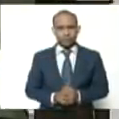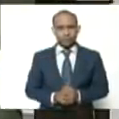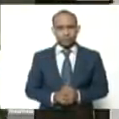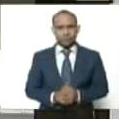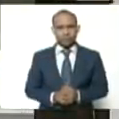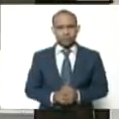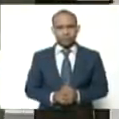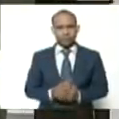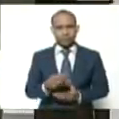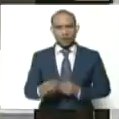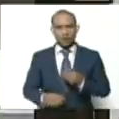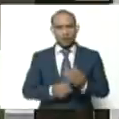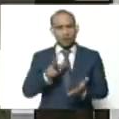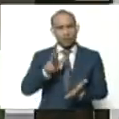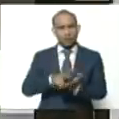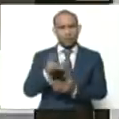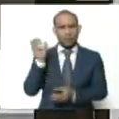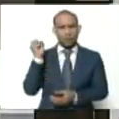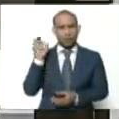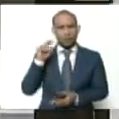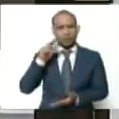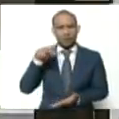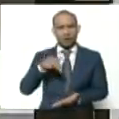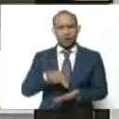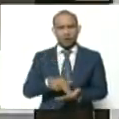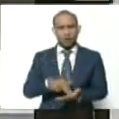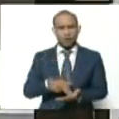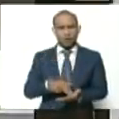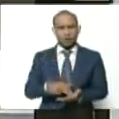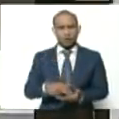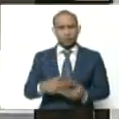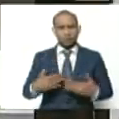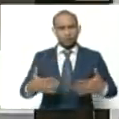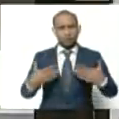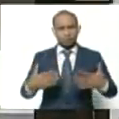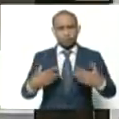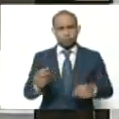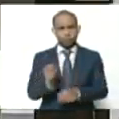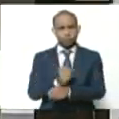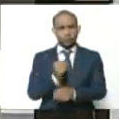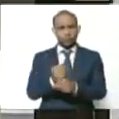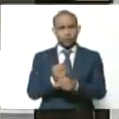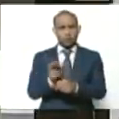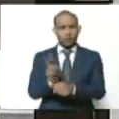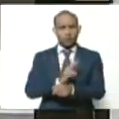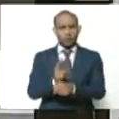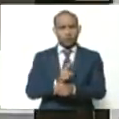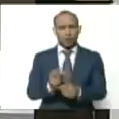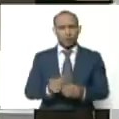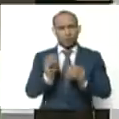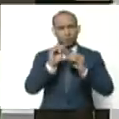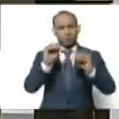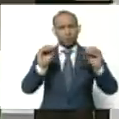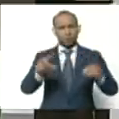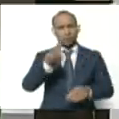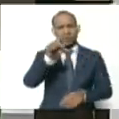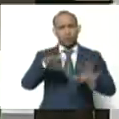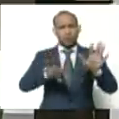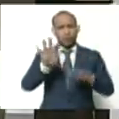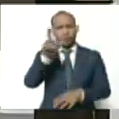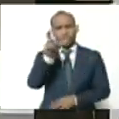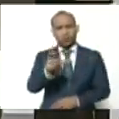Ha sido aprobado, la Asamblea Nacional está acelerada. Además, la Asamblea Nacional ha anunciado que se postularon